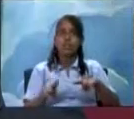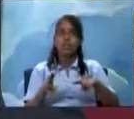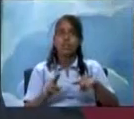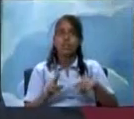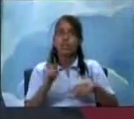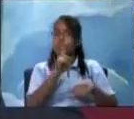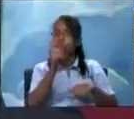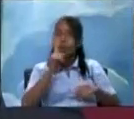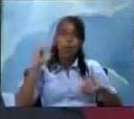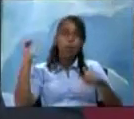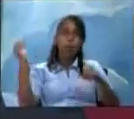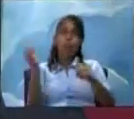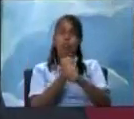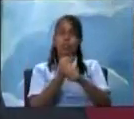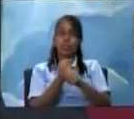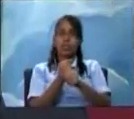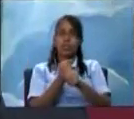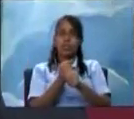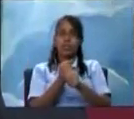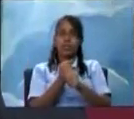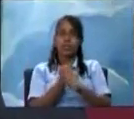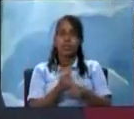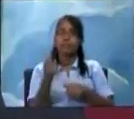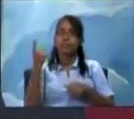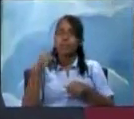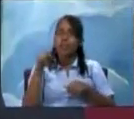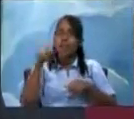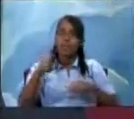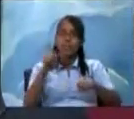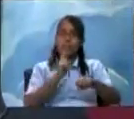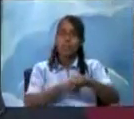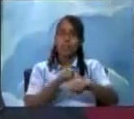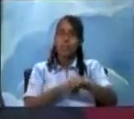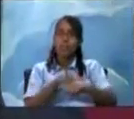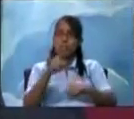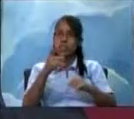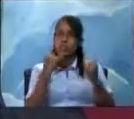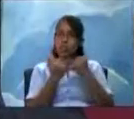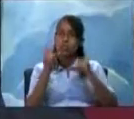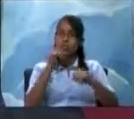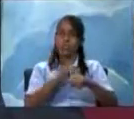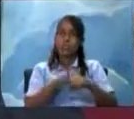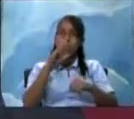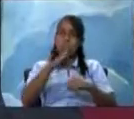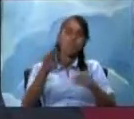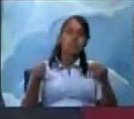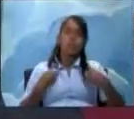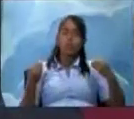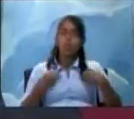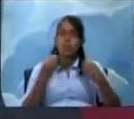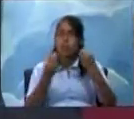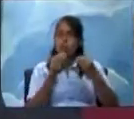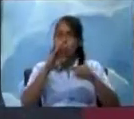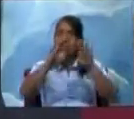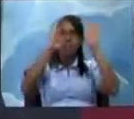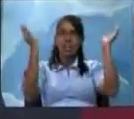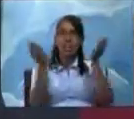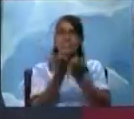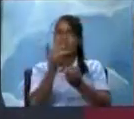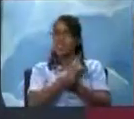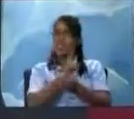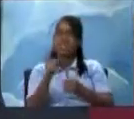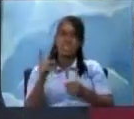niña, no lo encontrará. Hay en estos momentos, en estos últimos tiempos que estamos viviendo, cómo está la tierra